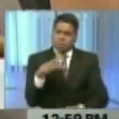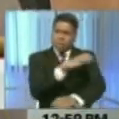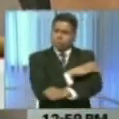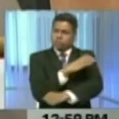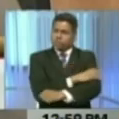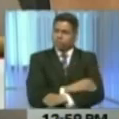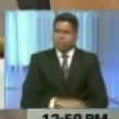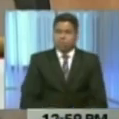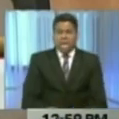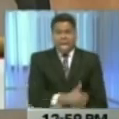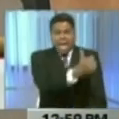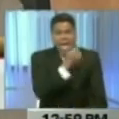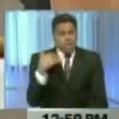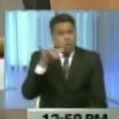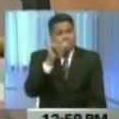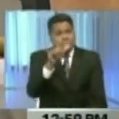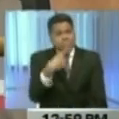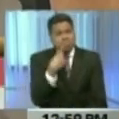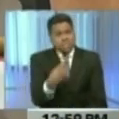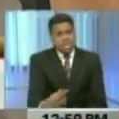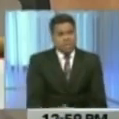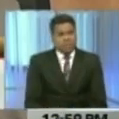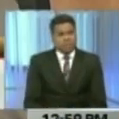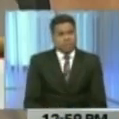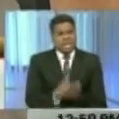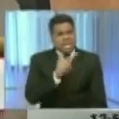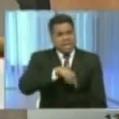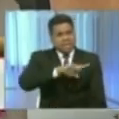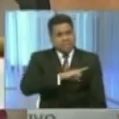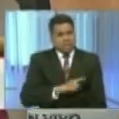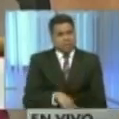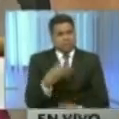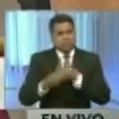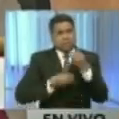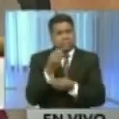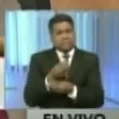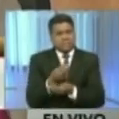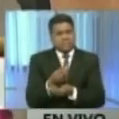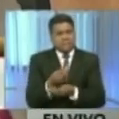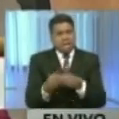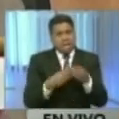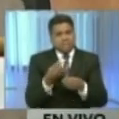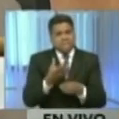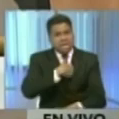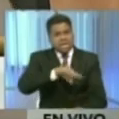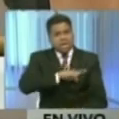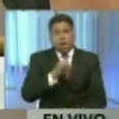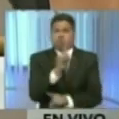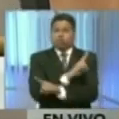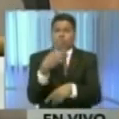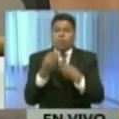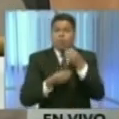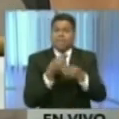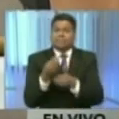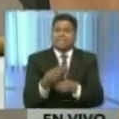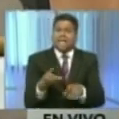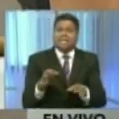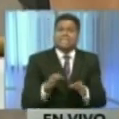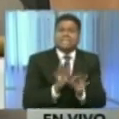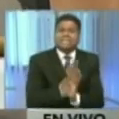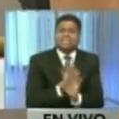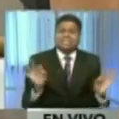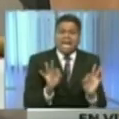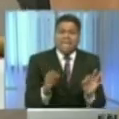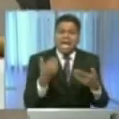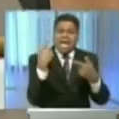que ellos mismos declararon en enero, que si no se hacía en el mes de enero, ya no se podrían cumplir los laxos porque ellos saben